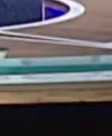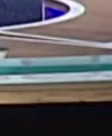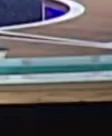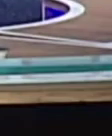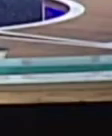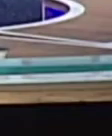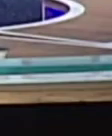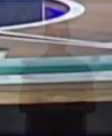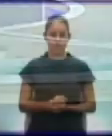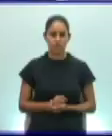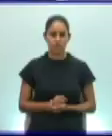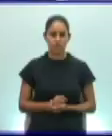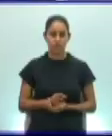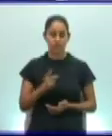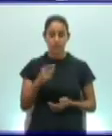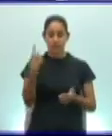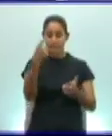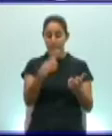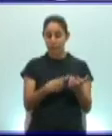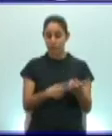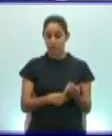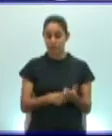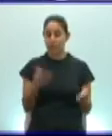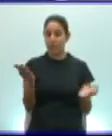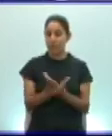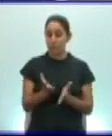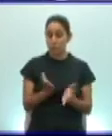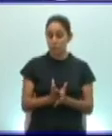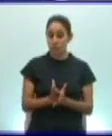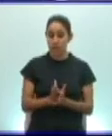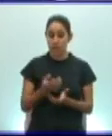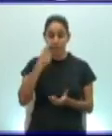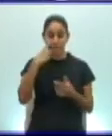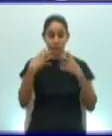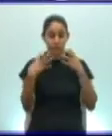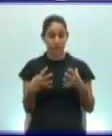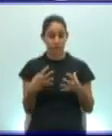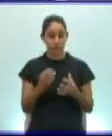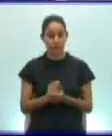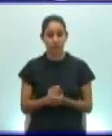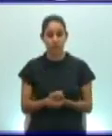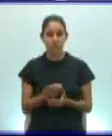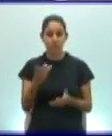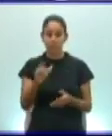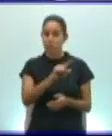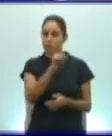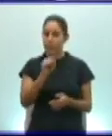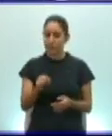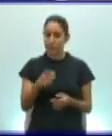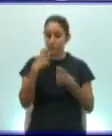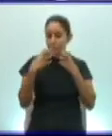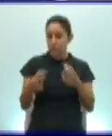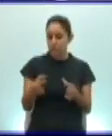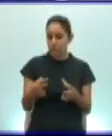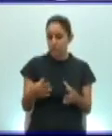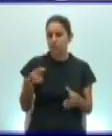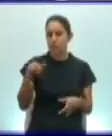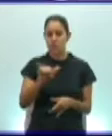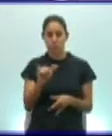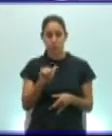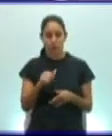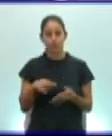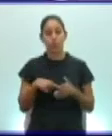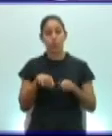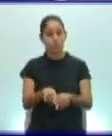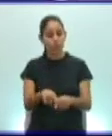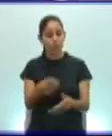Por lo tanto, ahí tenemos elementos ya para trabajar. Es una pregunta tomada de una prueba de ingreso también. O sea, que todo esto nos sirve. Tomamos siempre las